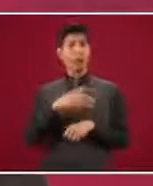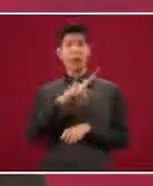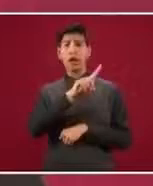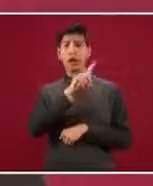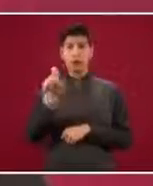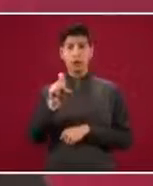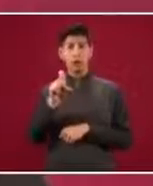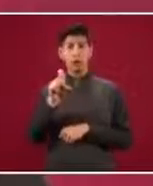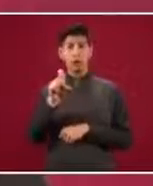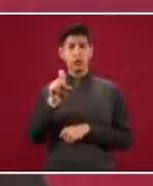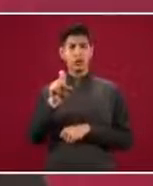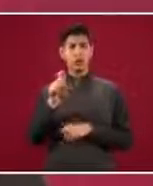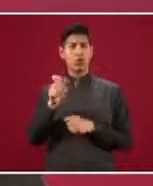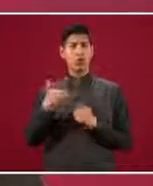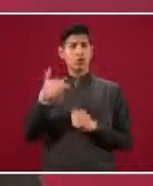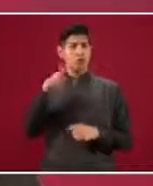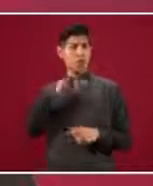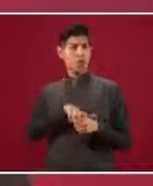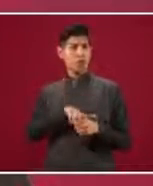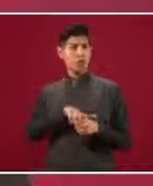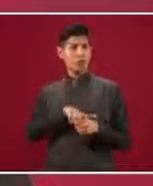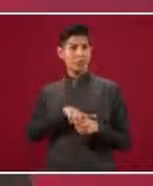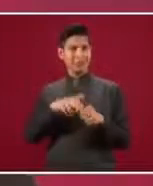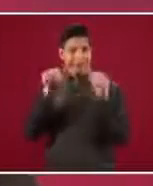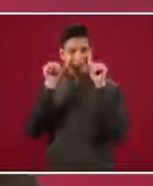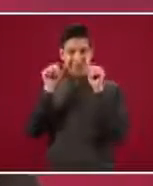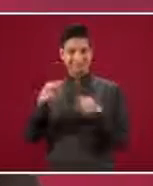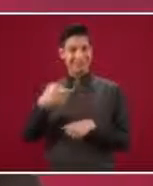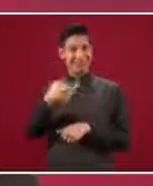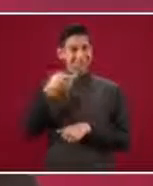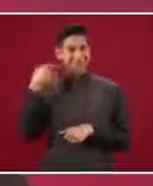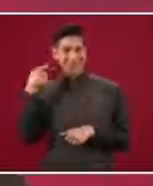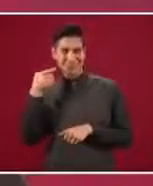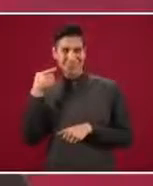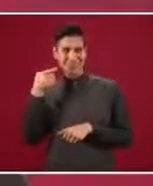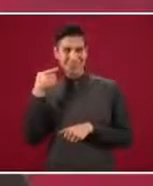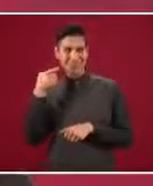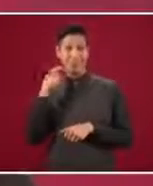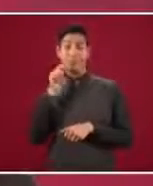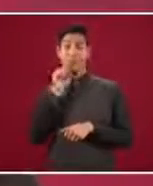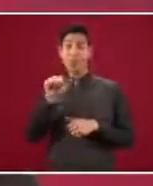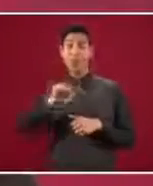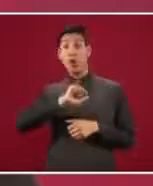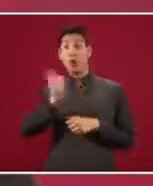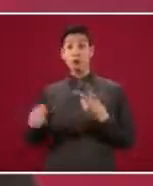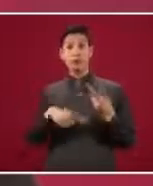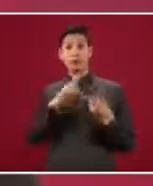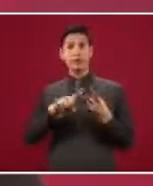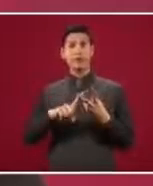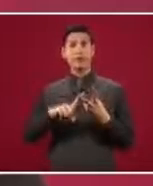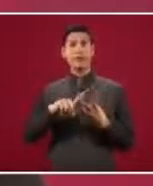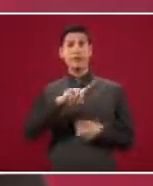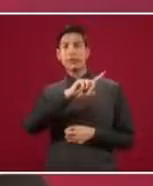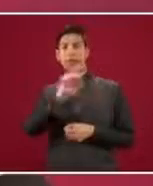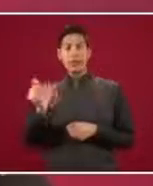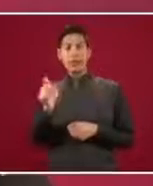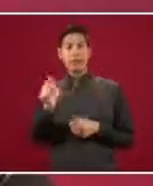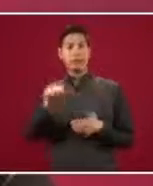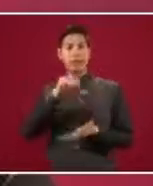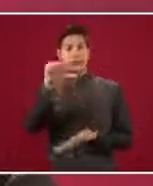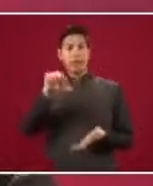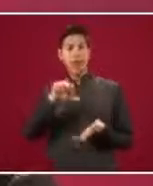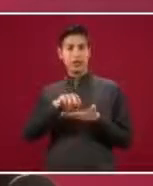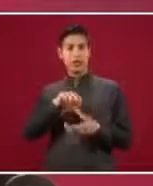de atención a adicciones, otras 100 de los centros de integración juvenil, tenemos